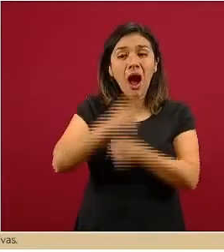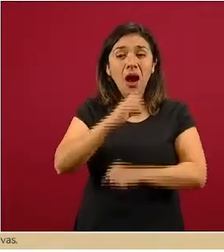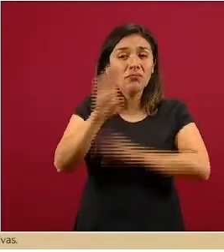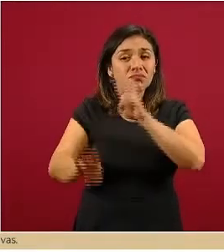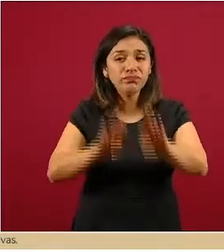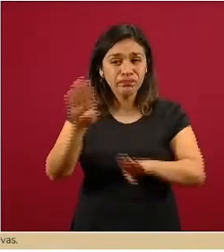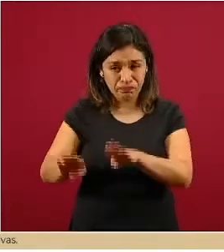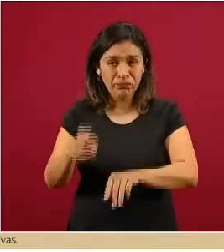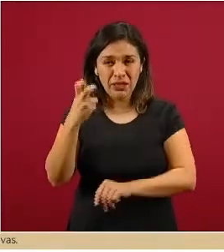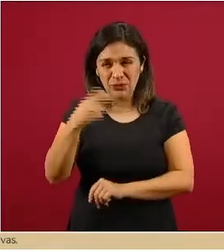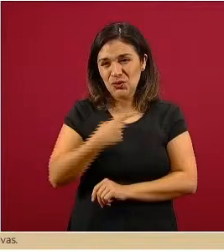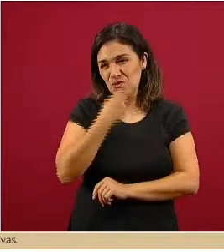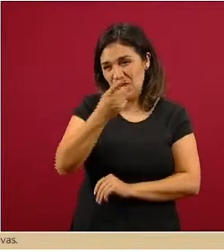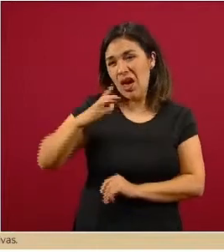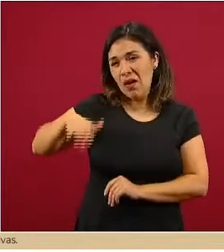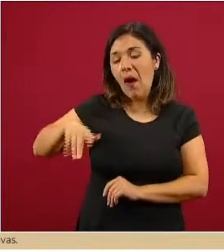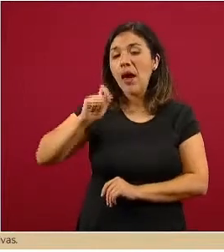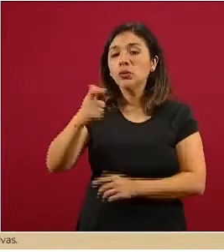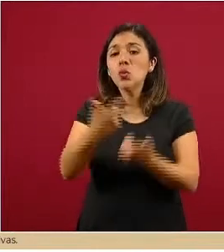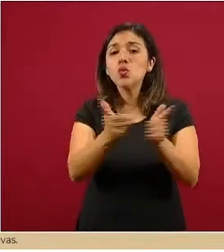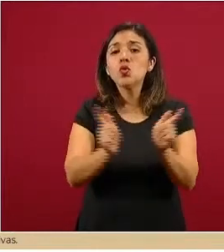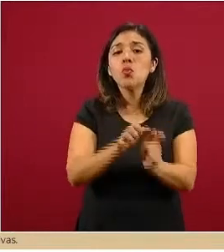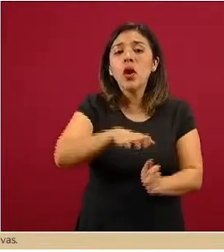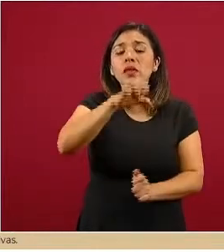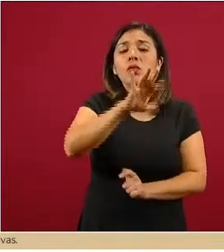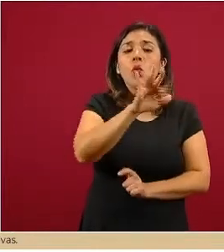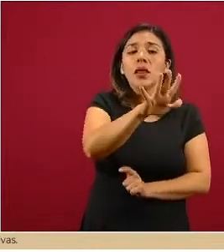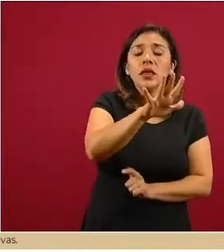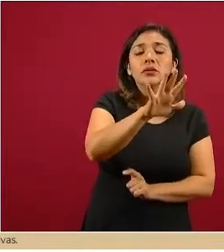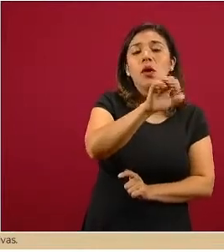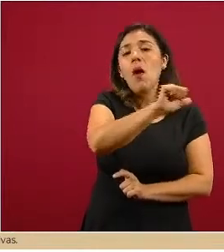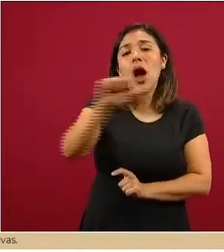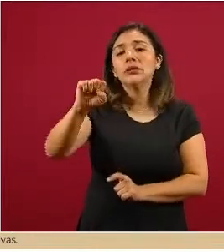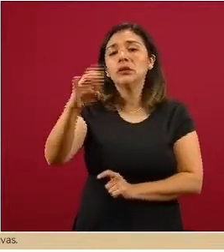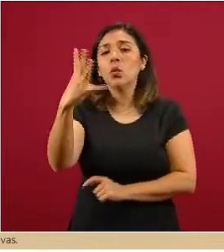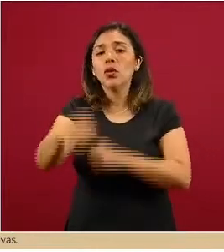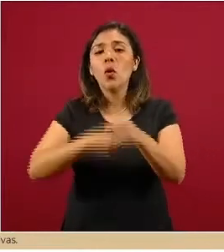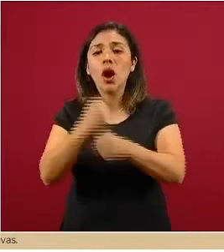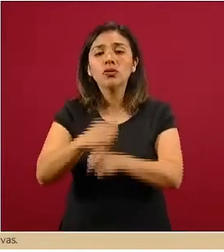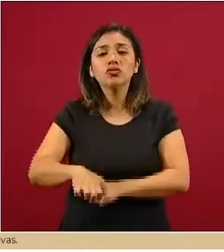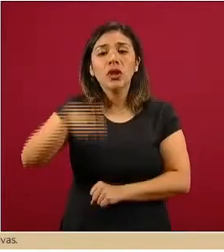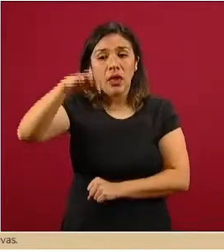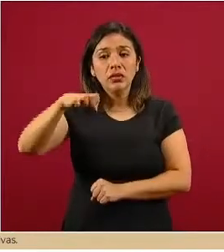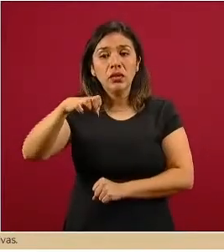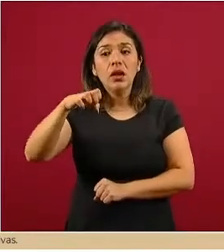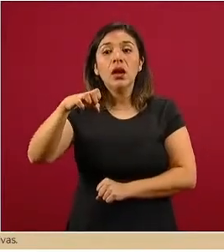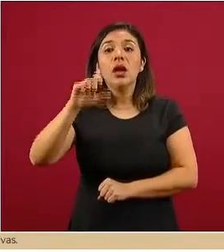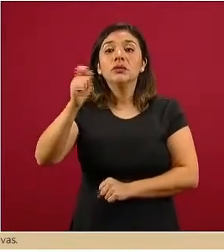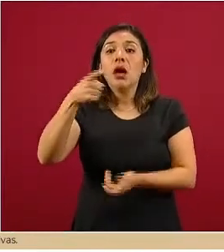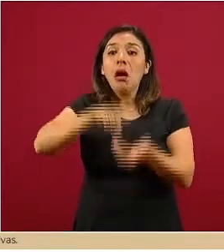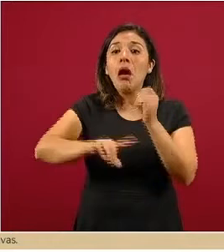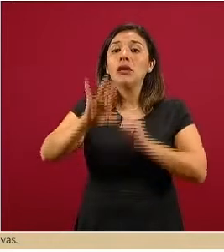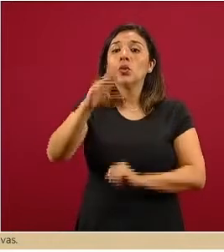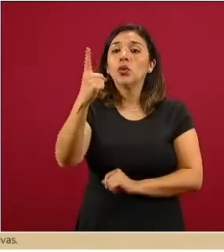no directamente asociadas a la infección por el virus SARS-CoV-2. La siguiente, por favor.